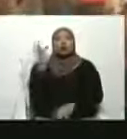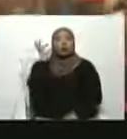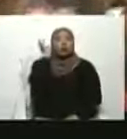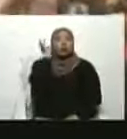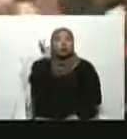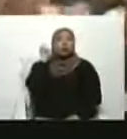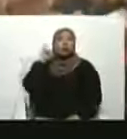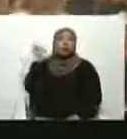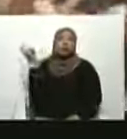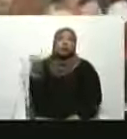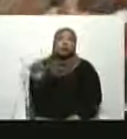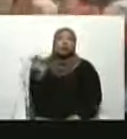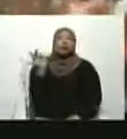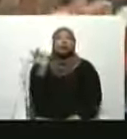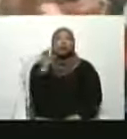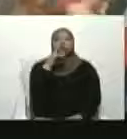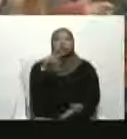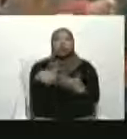de